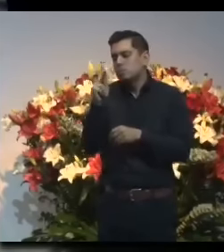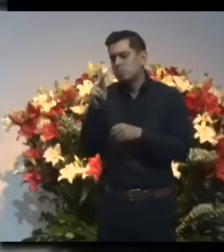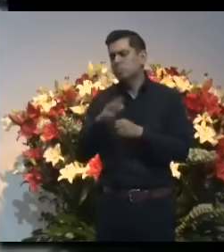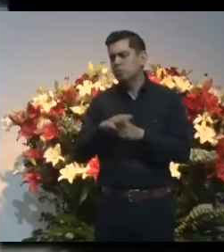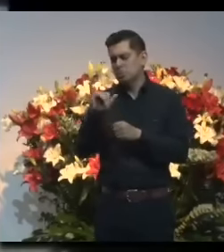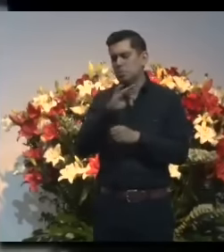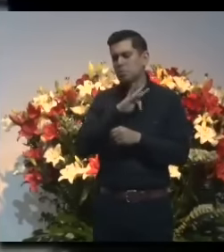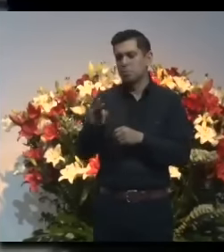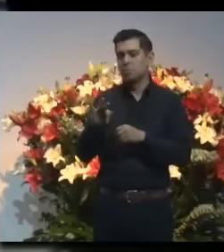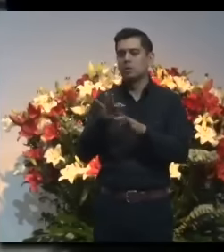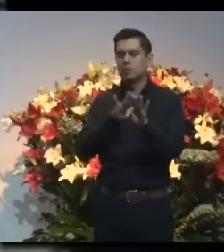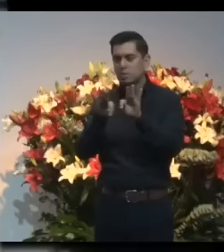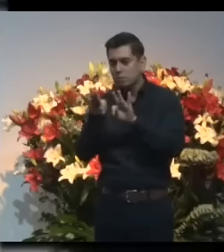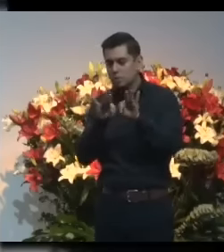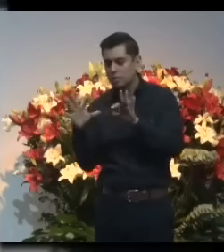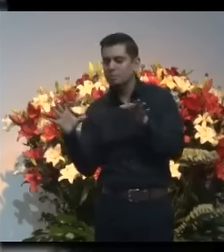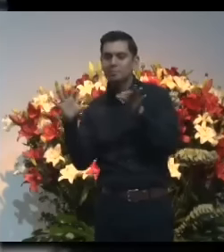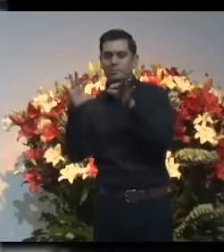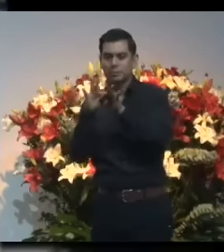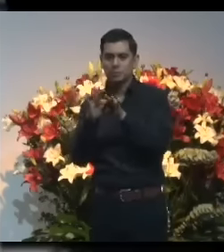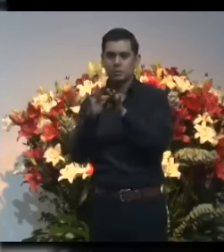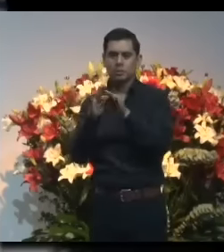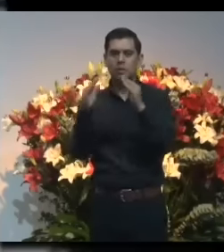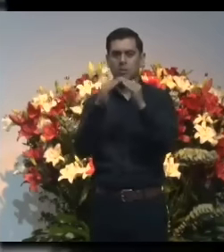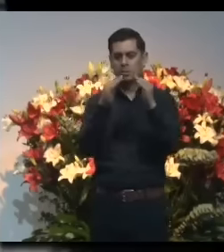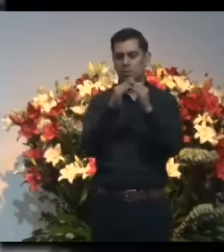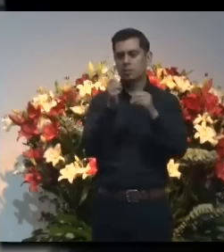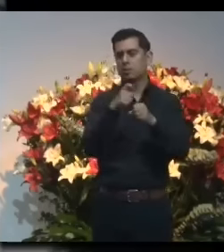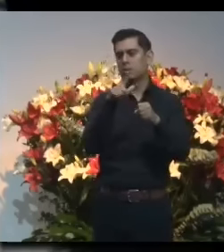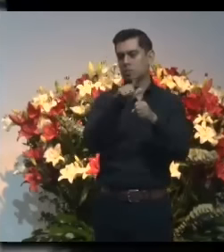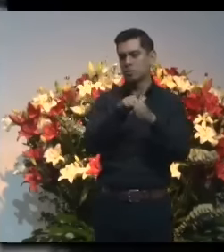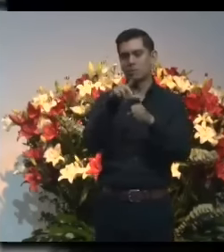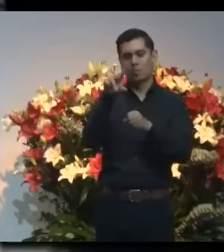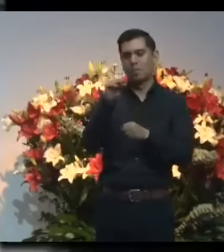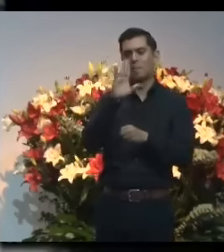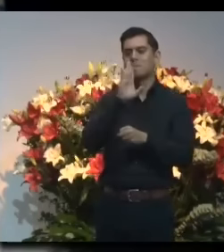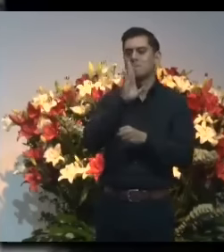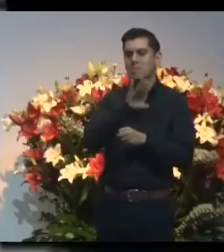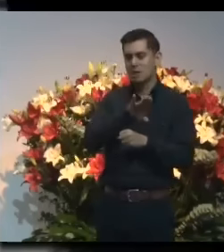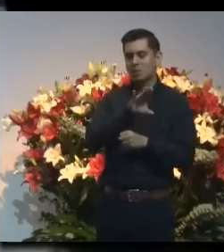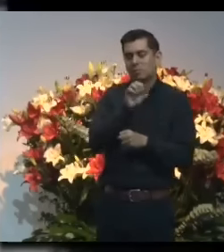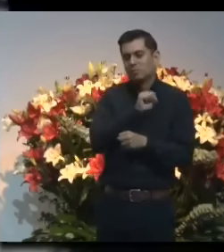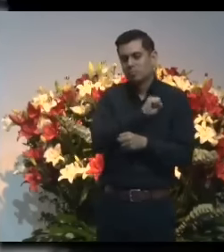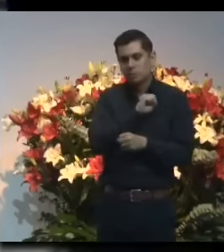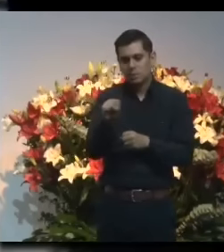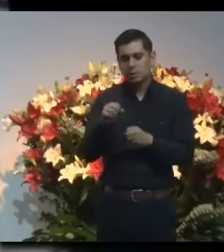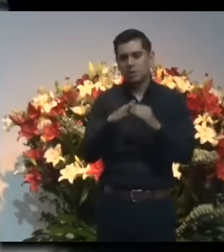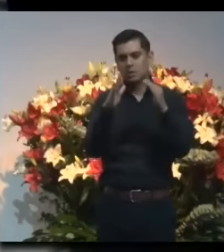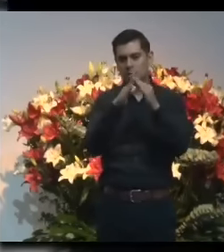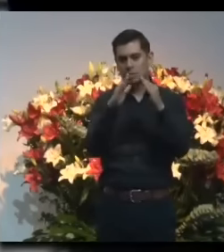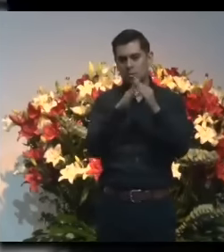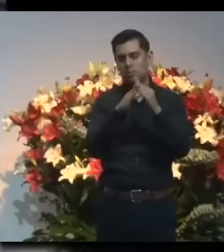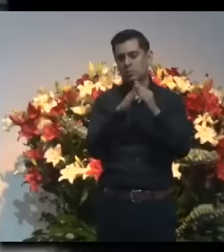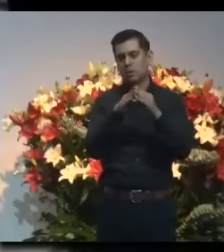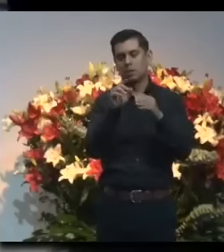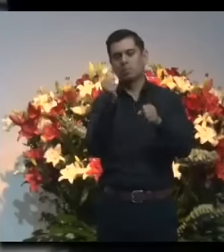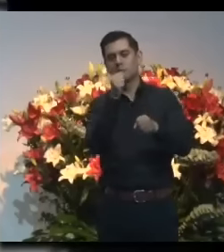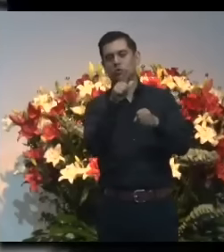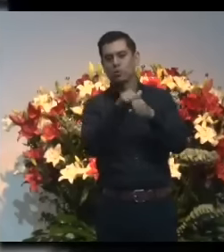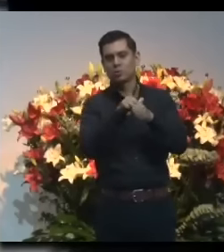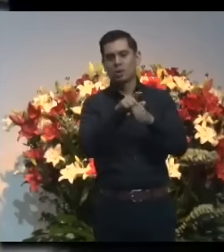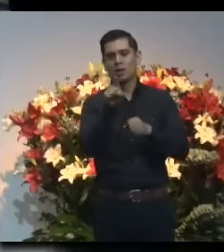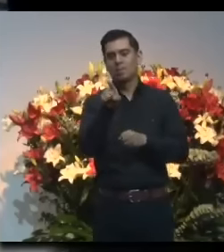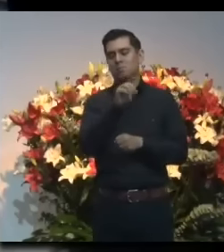vivienda social, no de mala calidad, porque no se debe de entender que la vivienda social debe ser mala